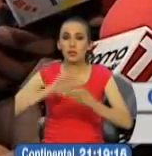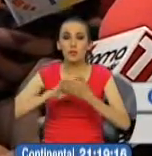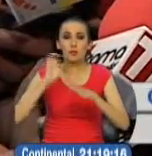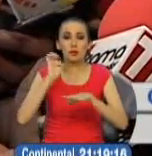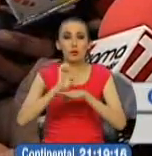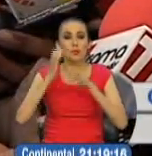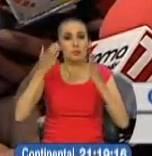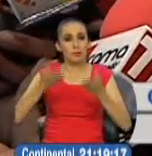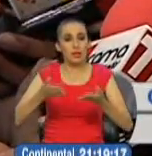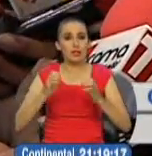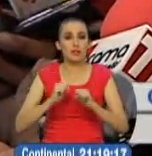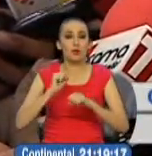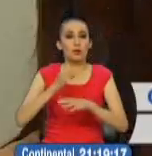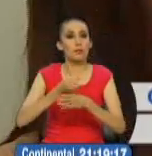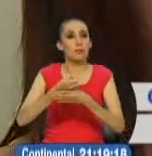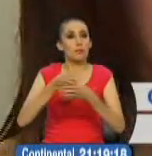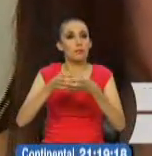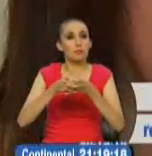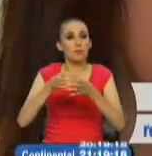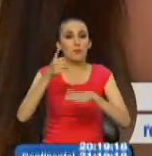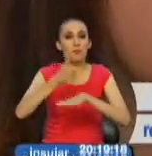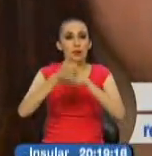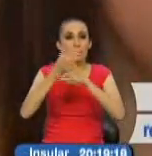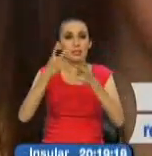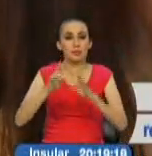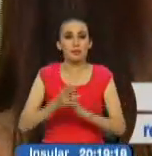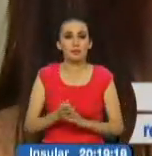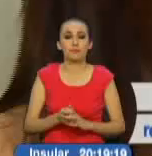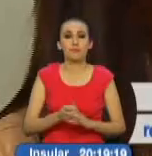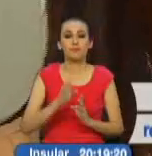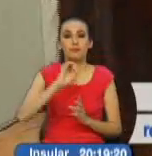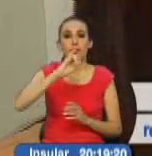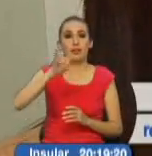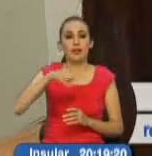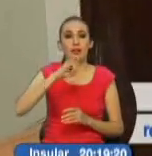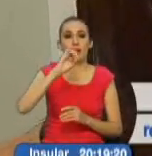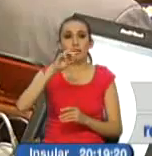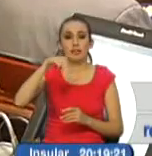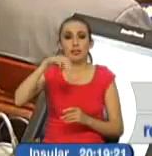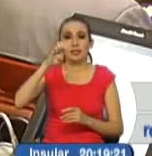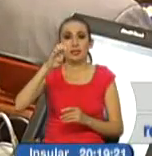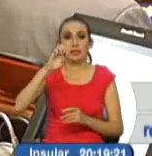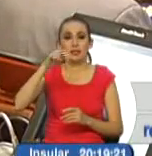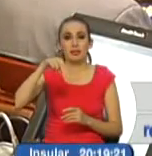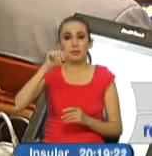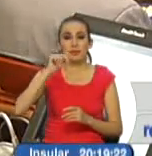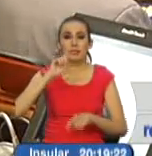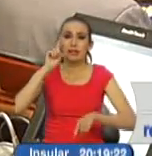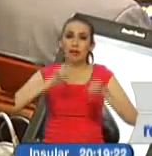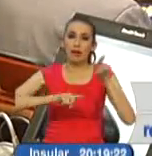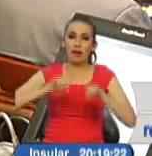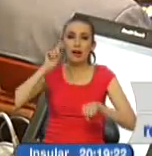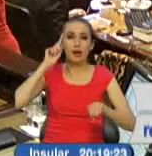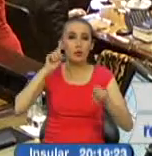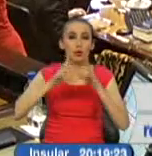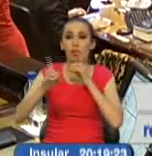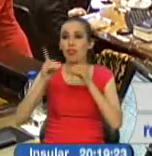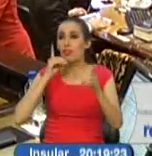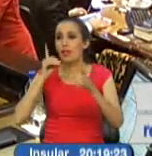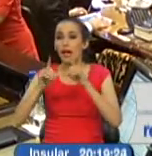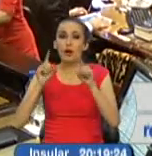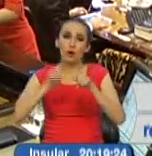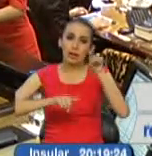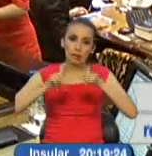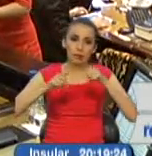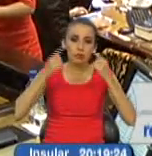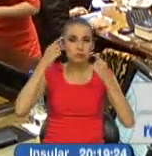al Legislativo, como al Movimiento Alianza País. Jimena Peña, coordinadora de la bancada, mencionó que pese a los desacuerdos en temas elementales como el llamado al diálogo, hay el